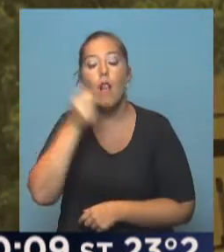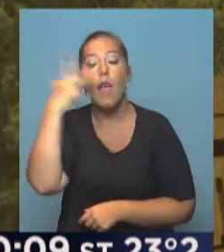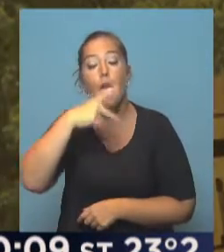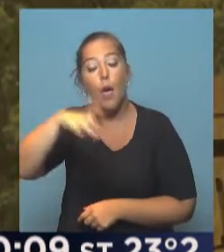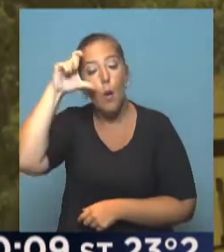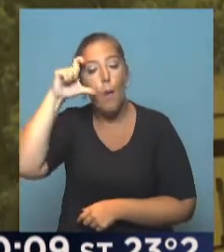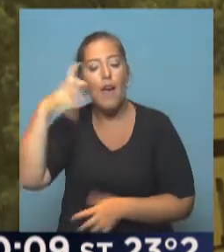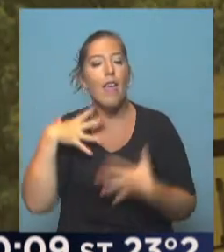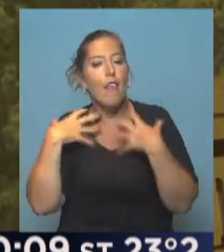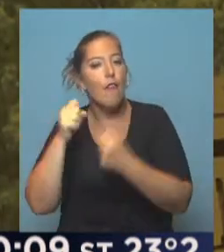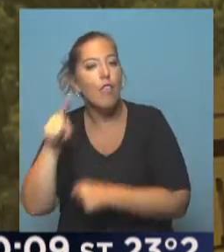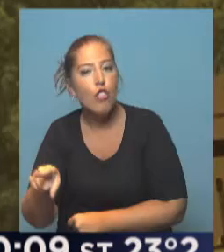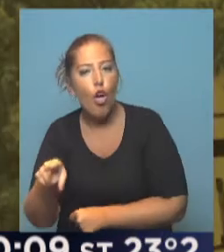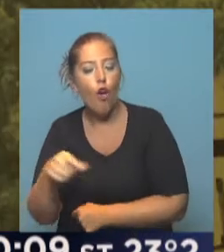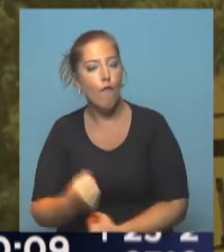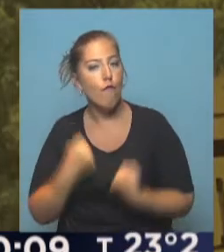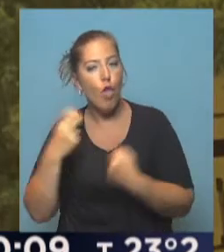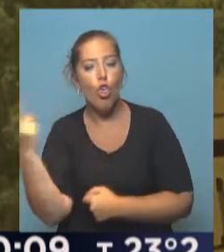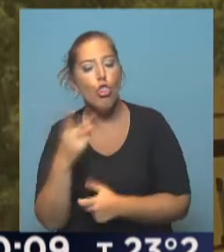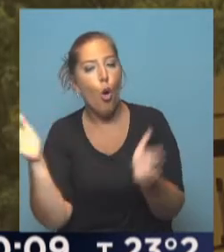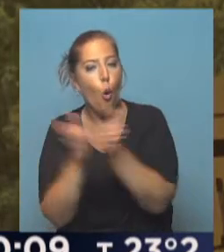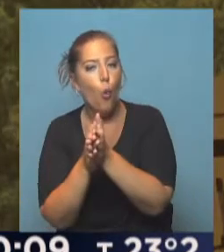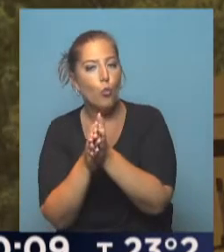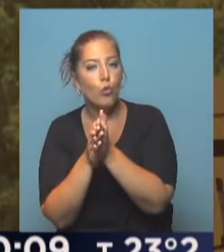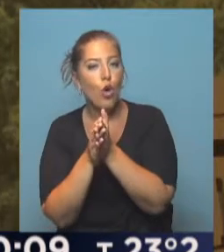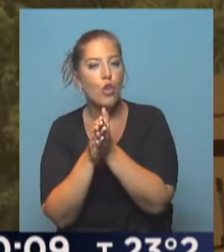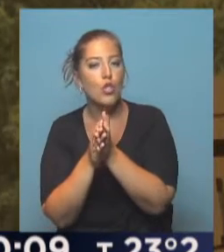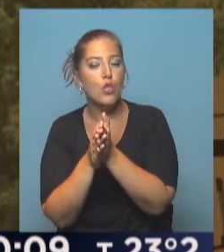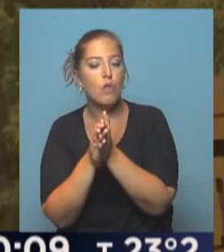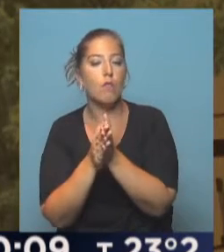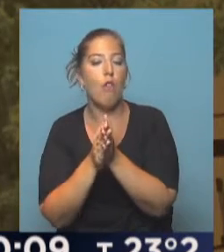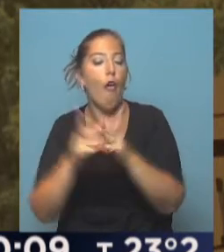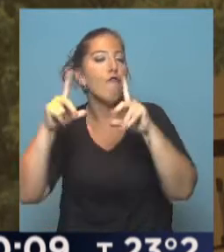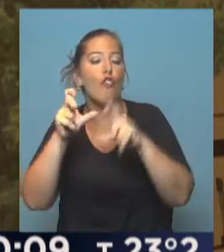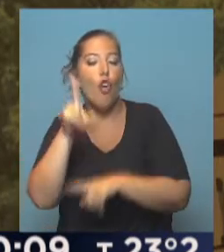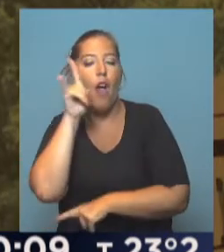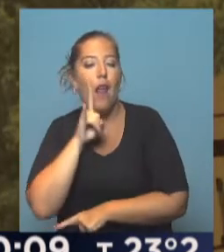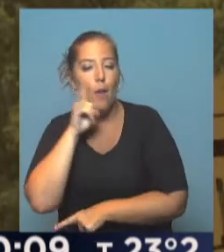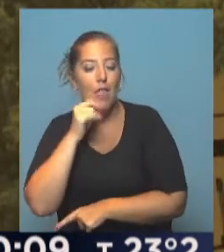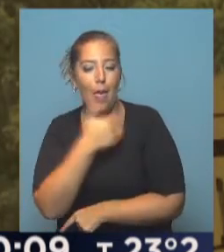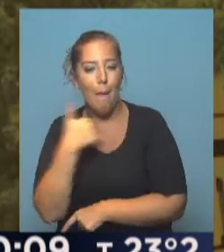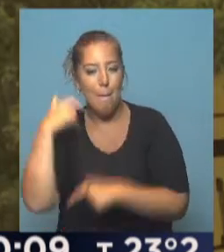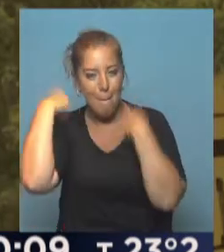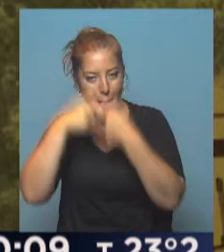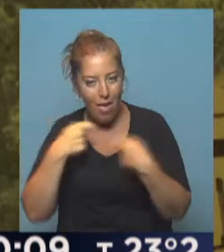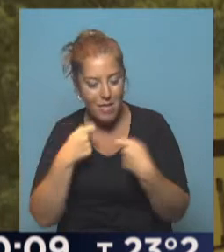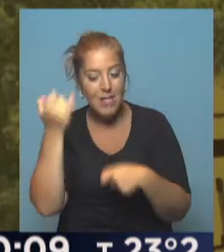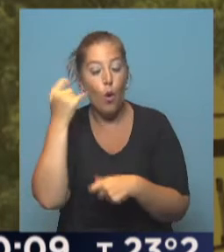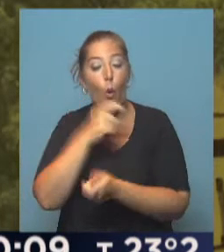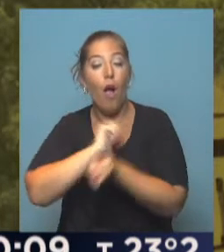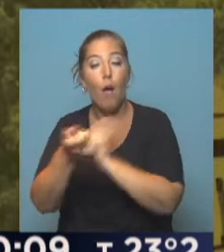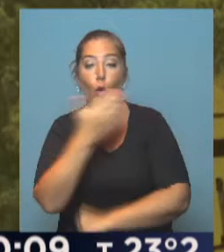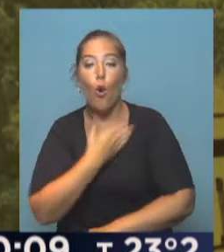defendió fervorosamente, tuvieron tapa de la revista de las madres. Y finalmente en el 2016, ya con el cambio de gobierno, le